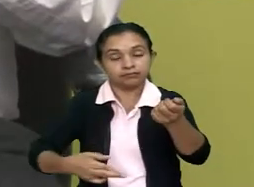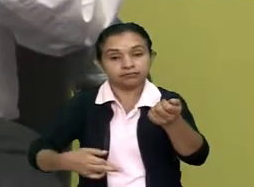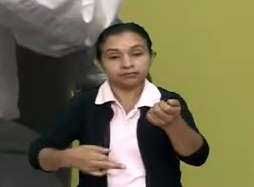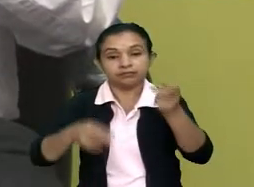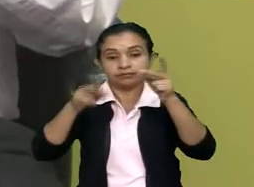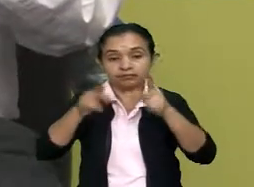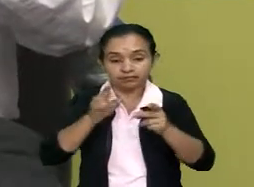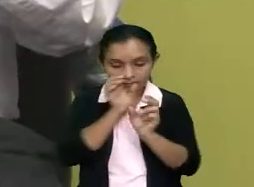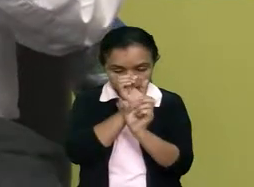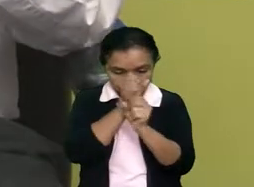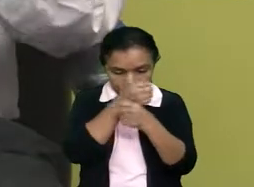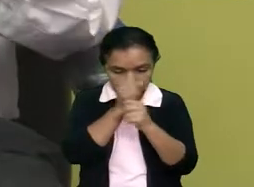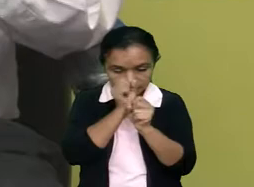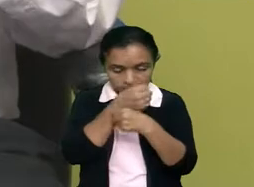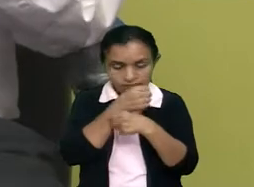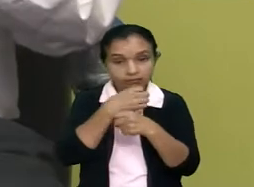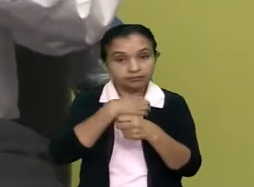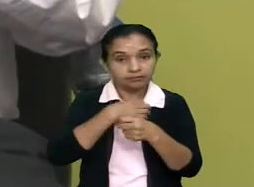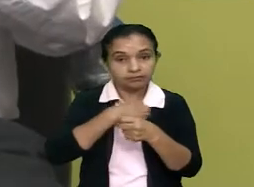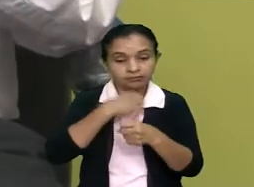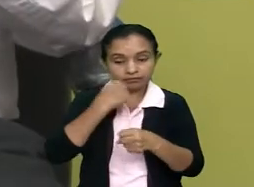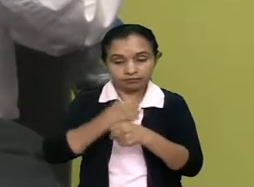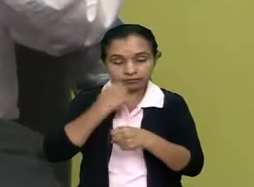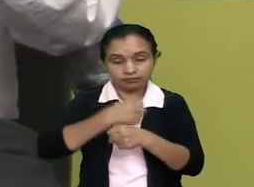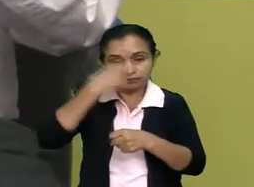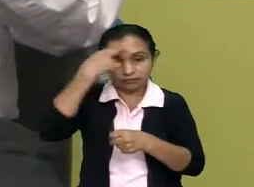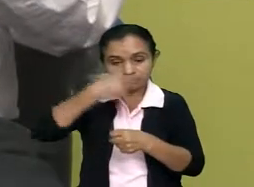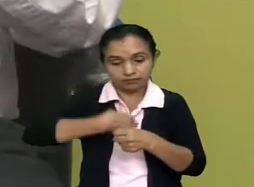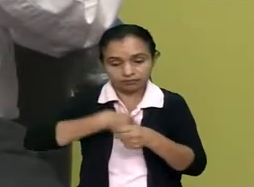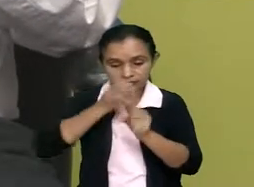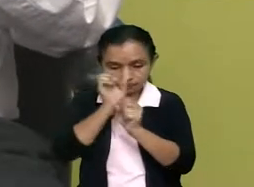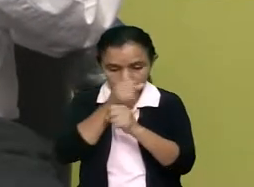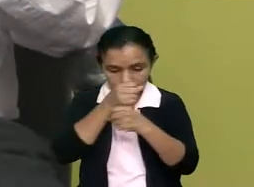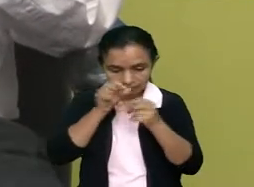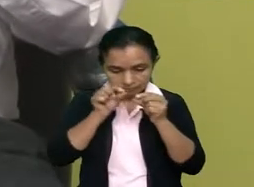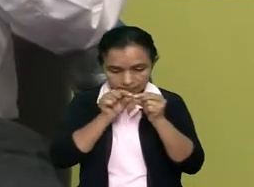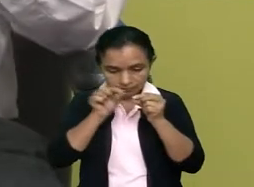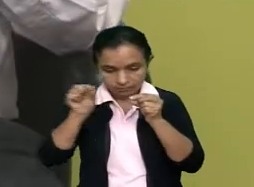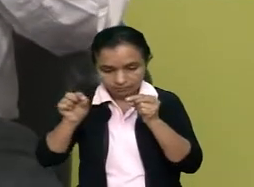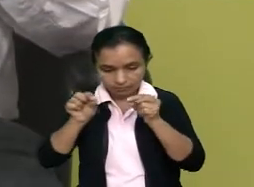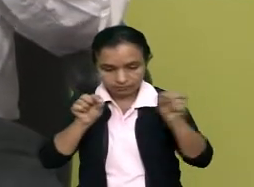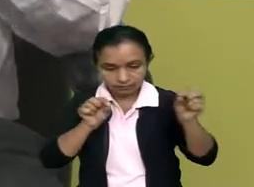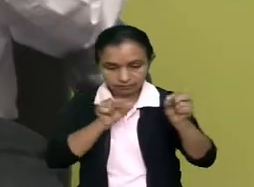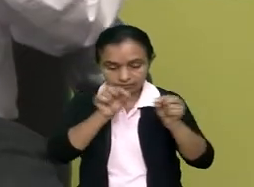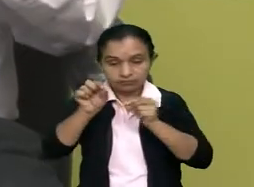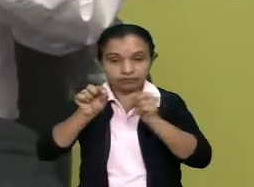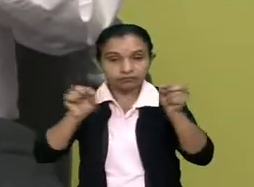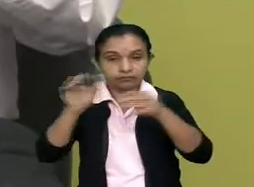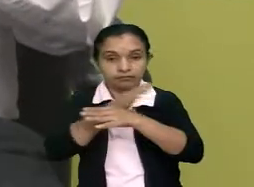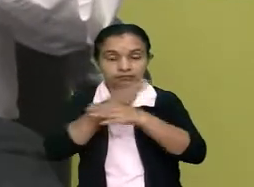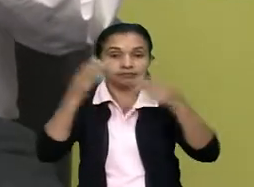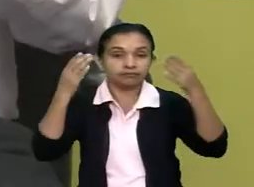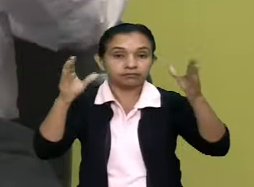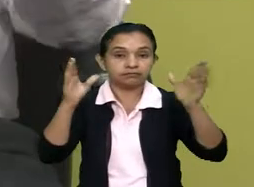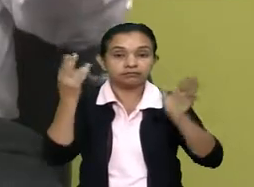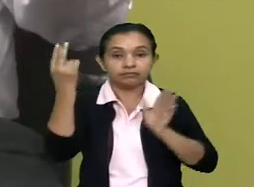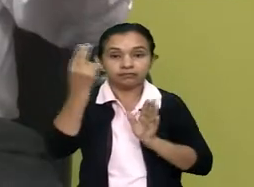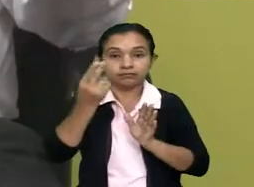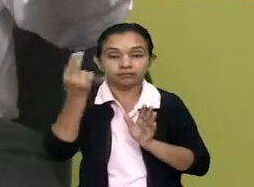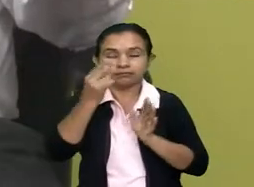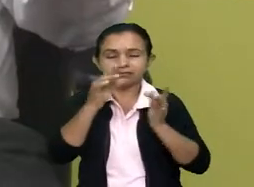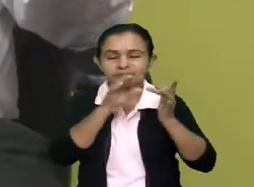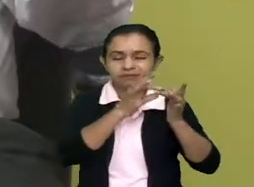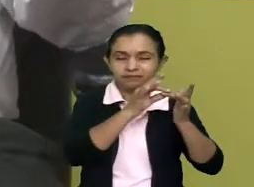laboratorio que son los que se encargan de fraccionar la sangre ha mencionado que la sangre que fraccionar le un componente se utilizan equipos